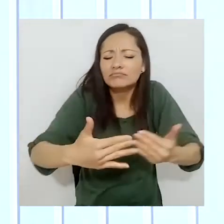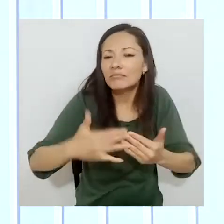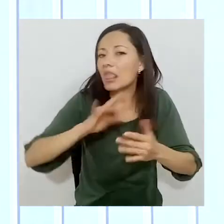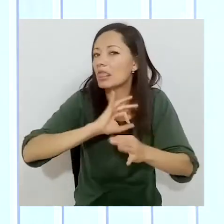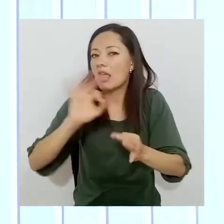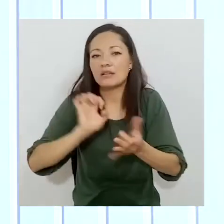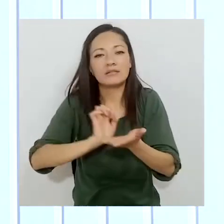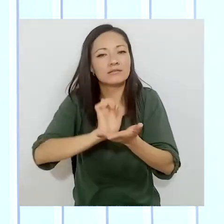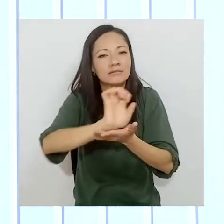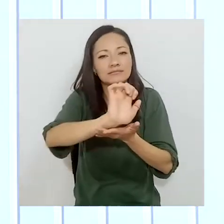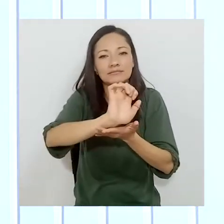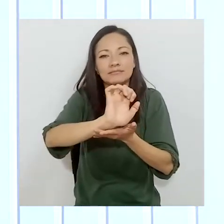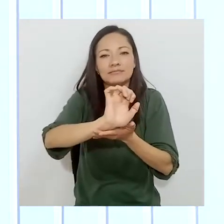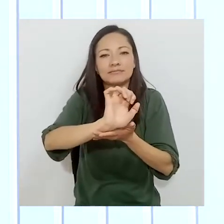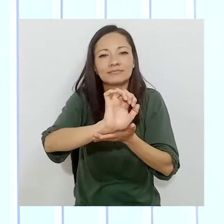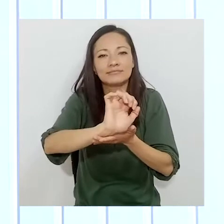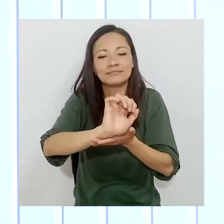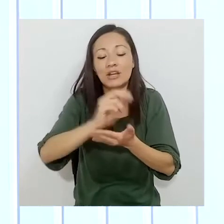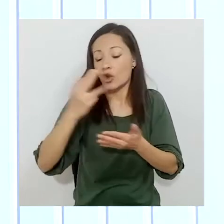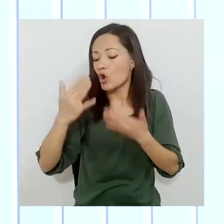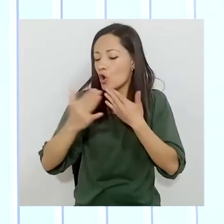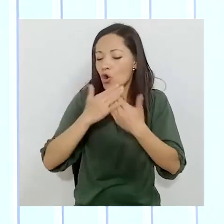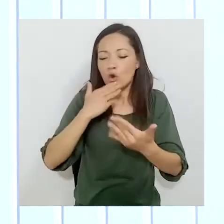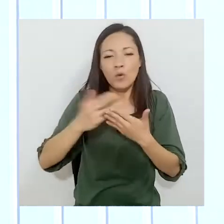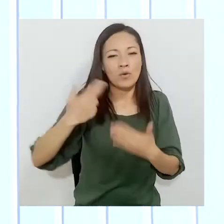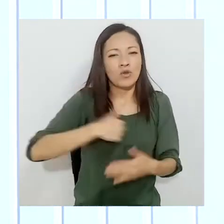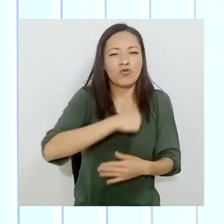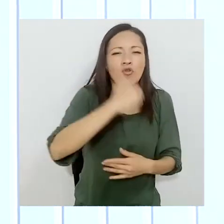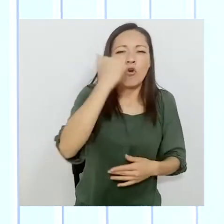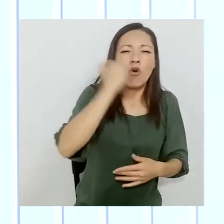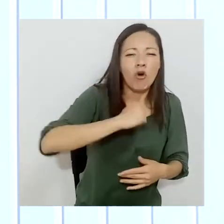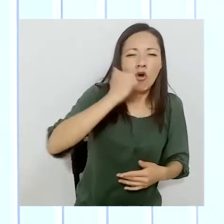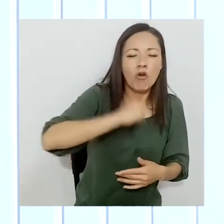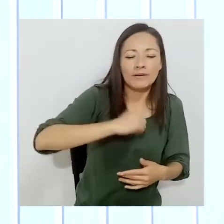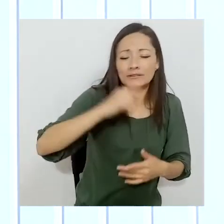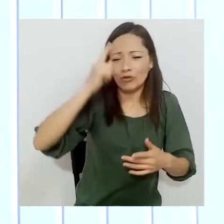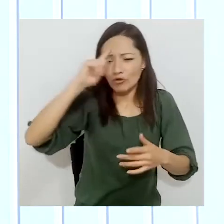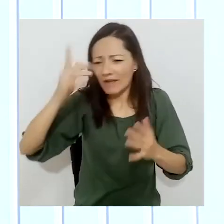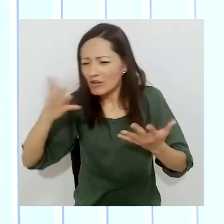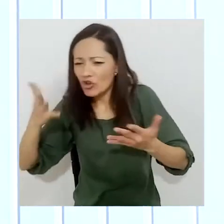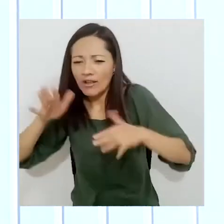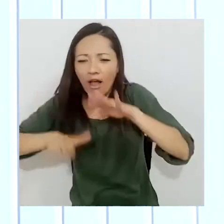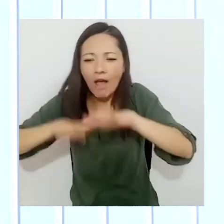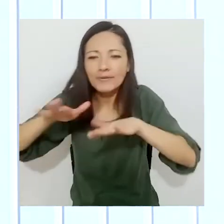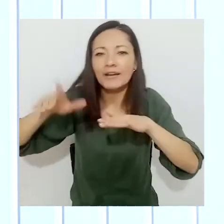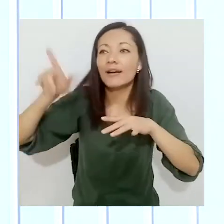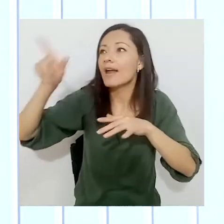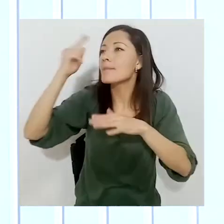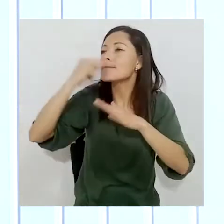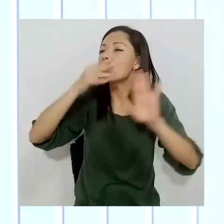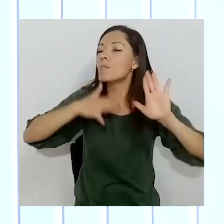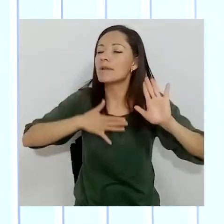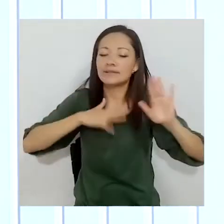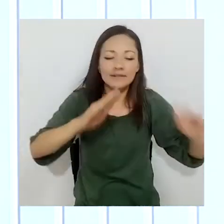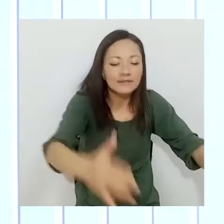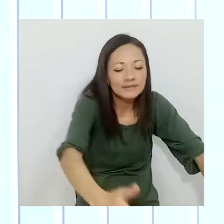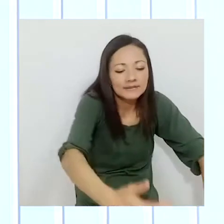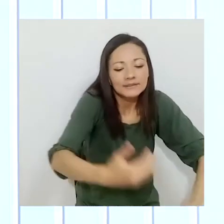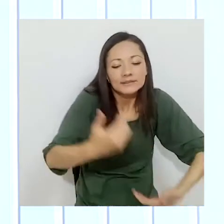rechaza, que por torpes que seamos, Él promete que no nos va a dejar botados en el